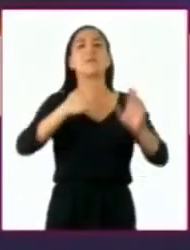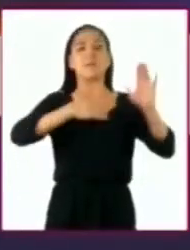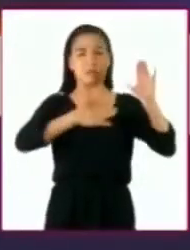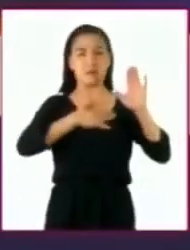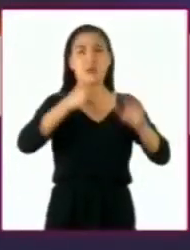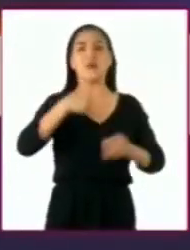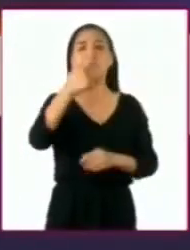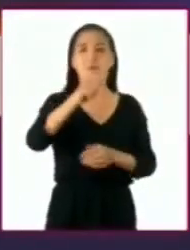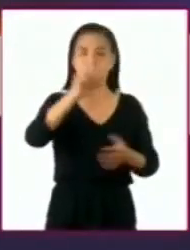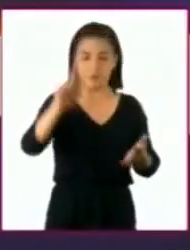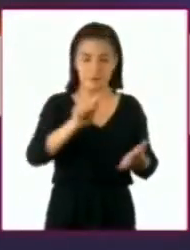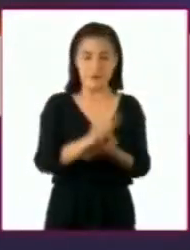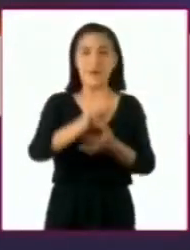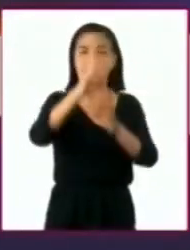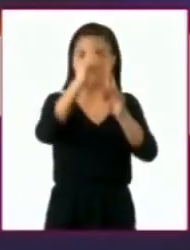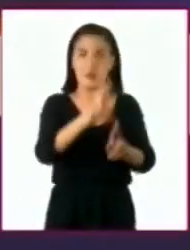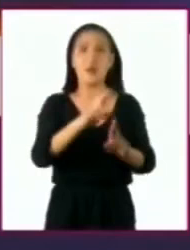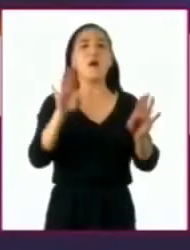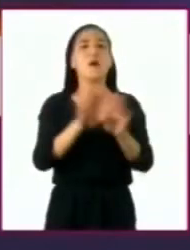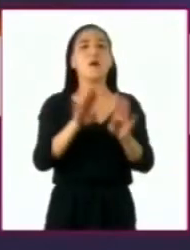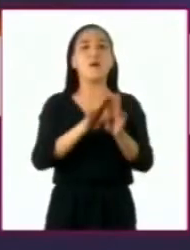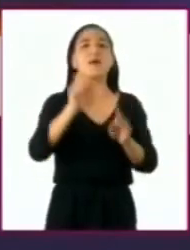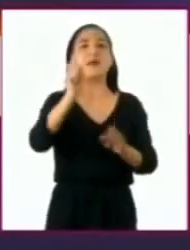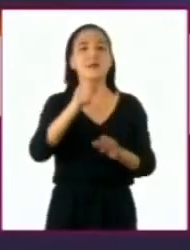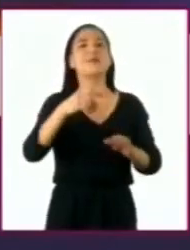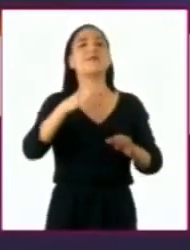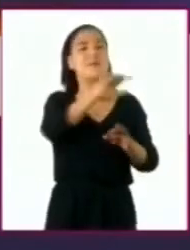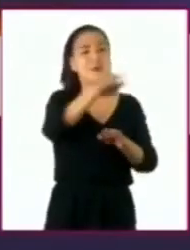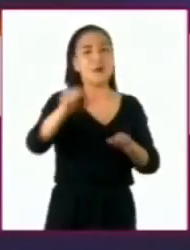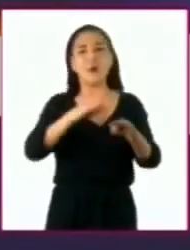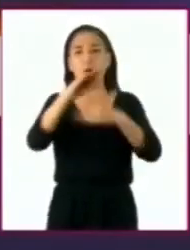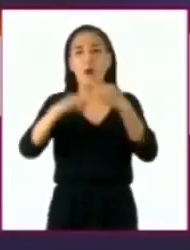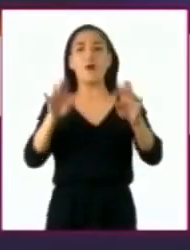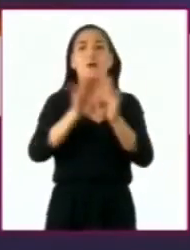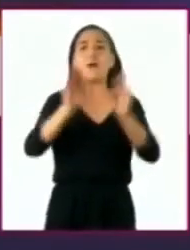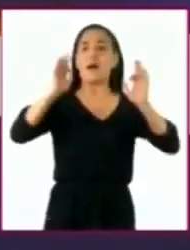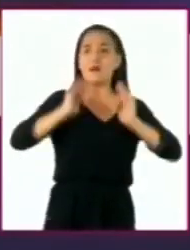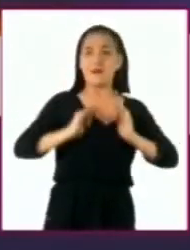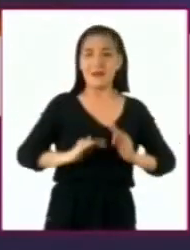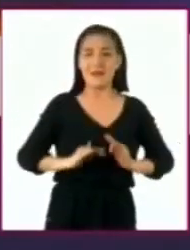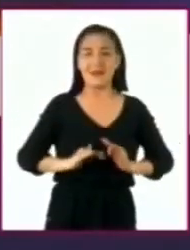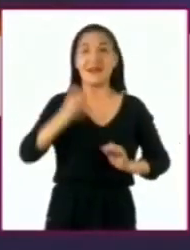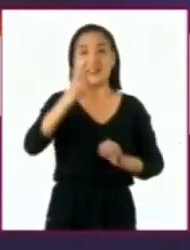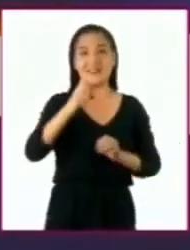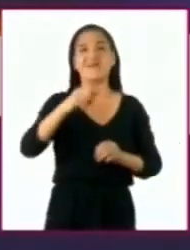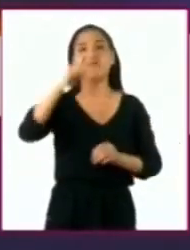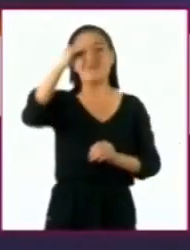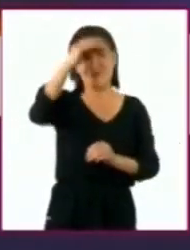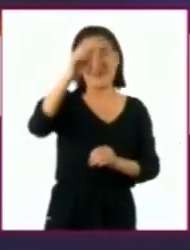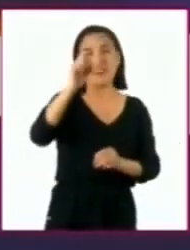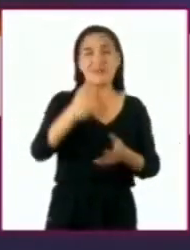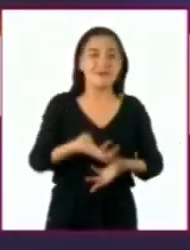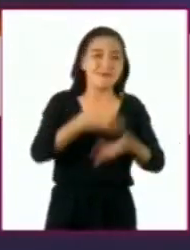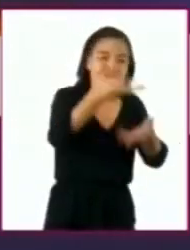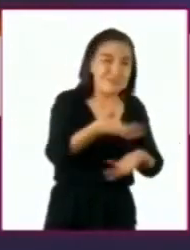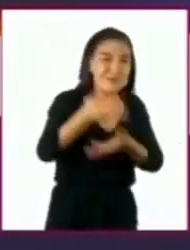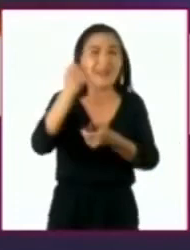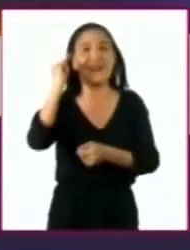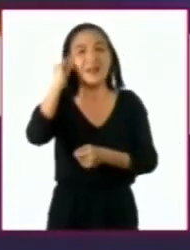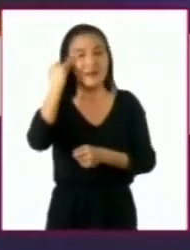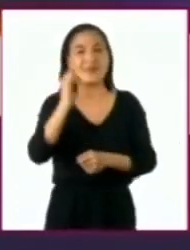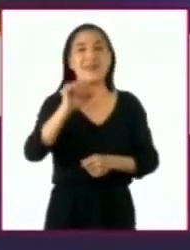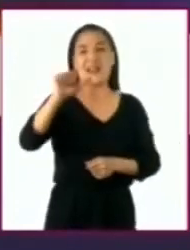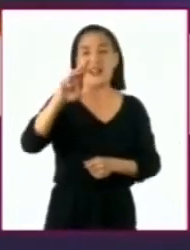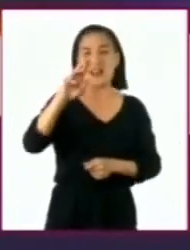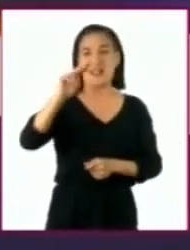encomenderos y, también, mantenerlos en calma. Respecto del tributo de indios, el investigador social Aaron